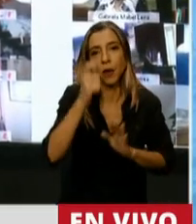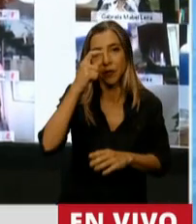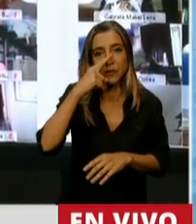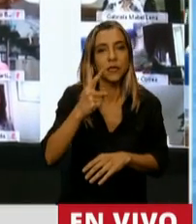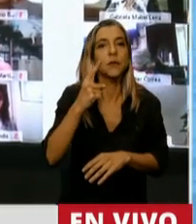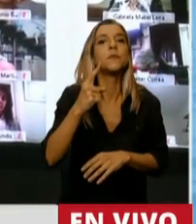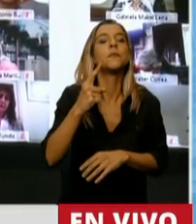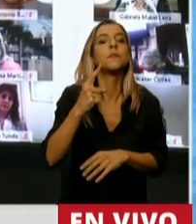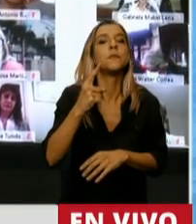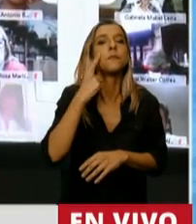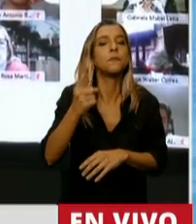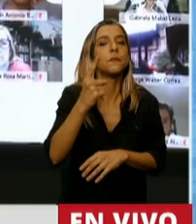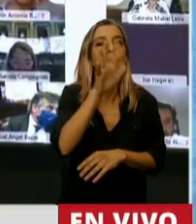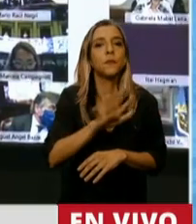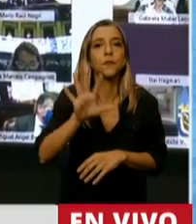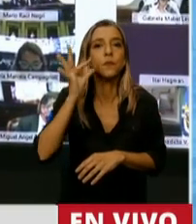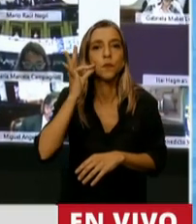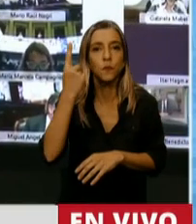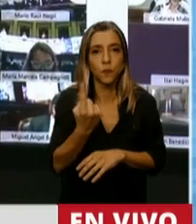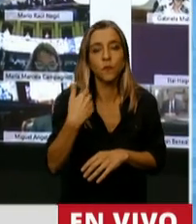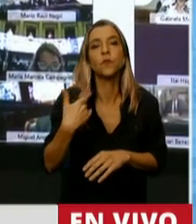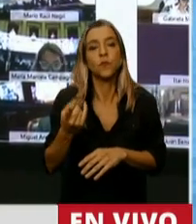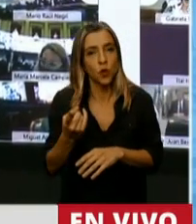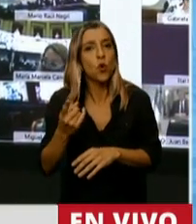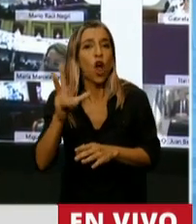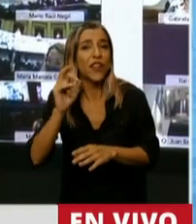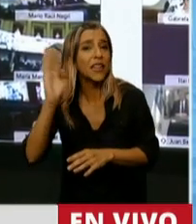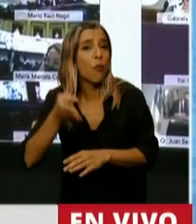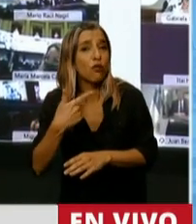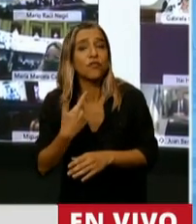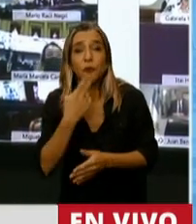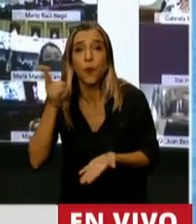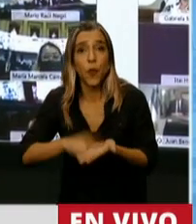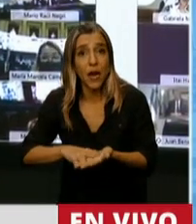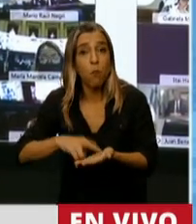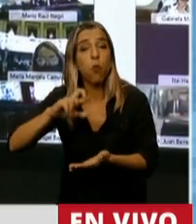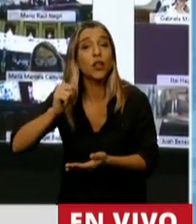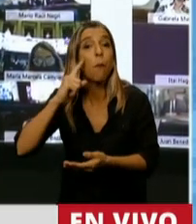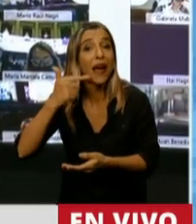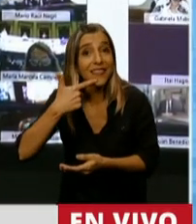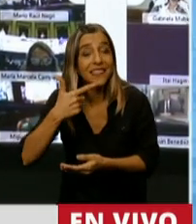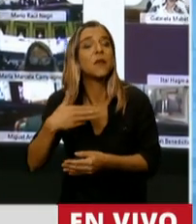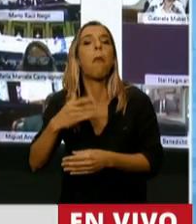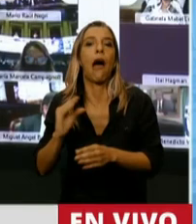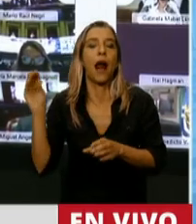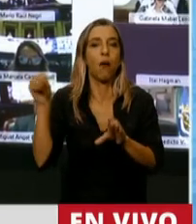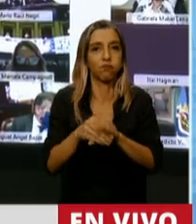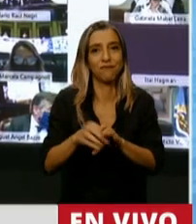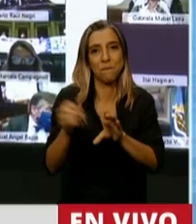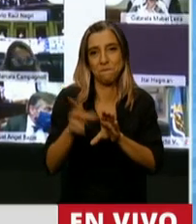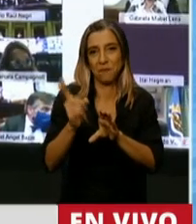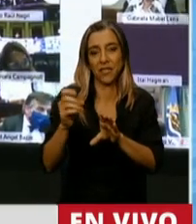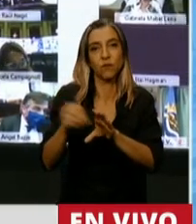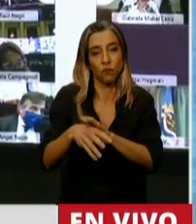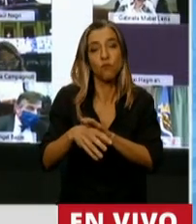27.541 es la ley, por iniciativa del presidente de nuestro bloque, el 30% del impuesto país se destinó al RENAVAP. Esos son 30.000